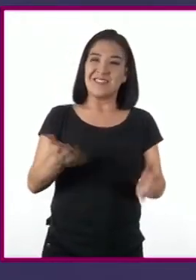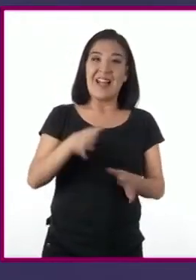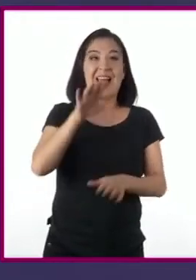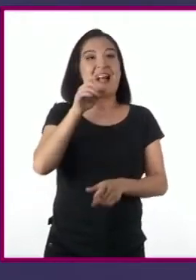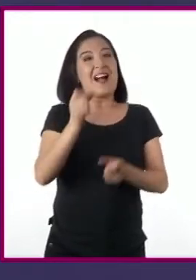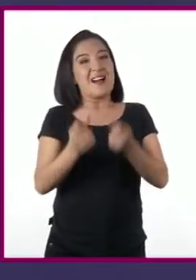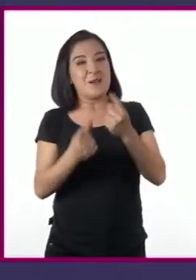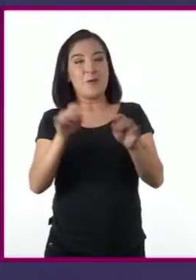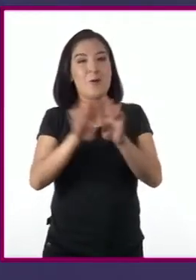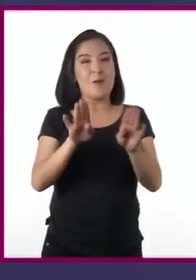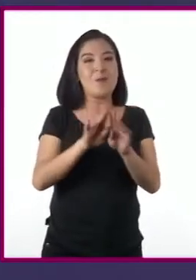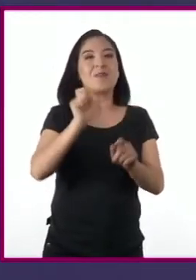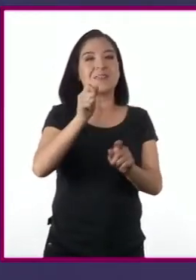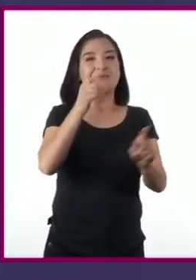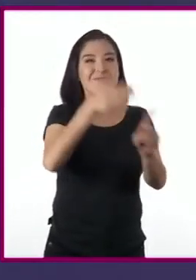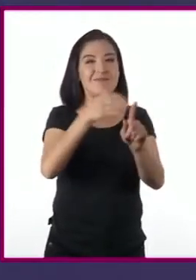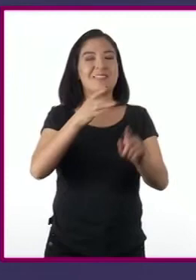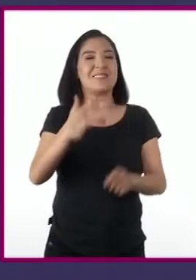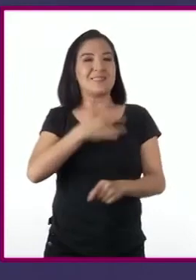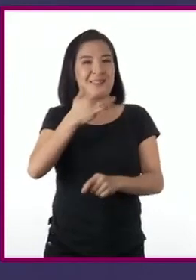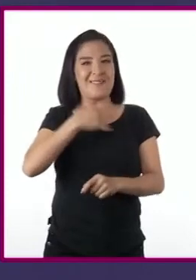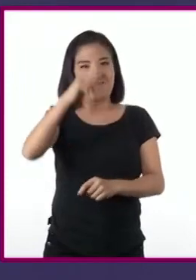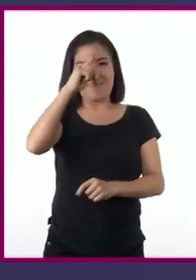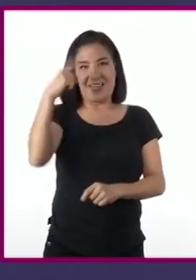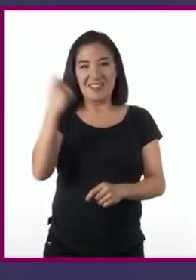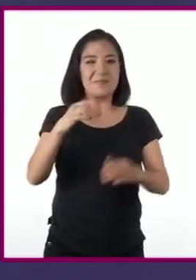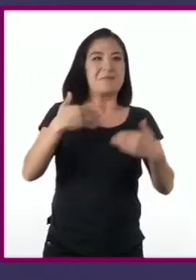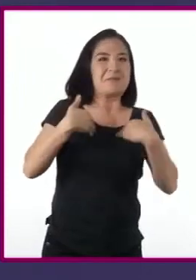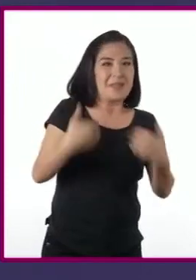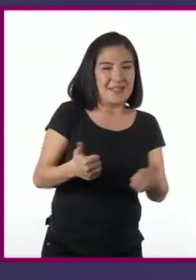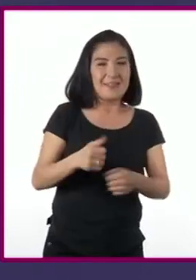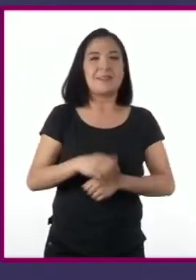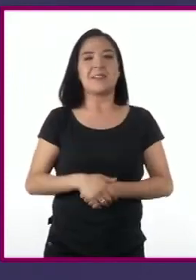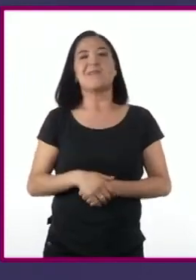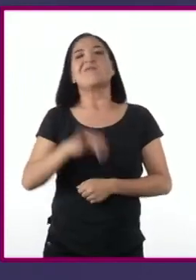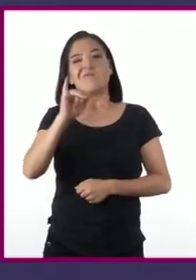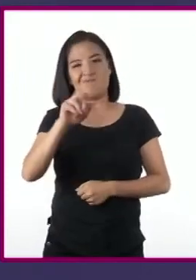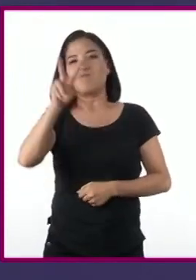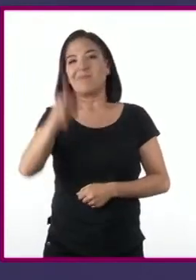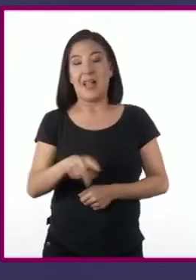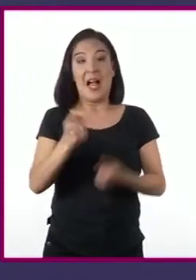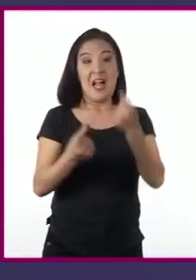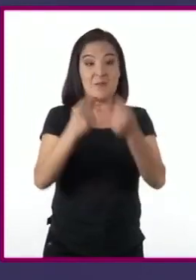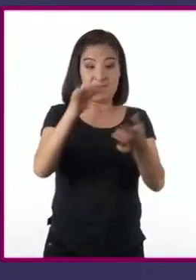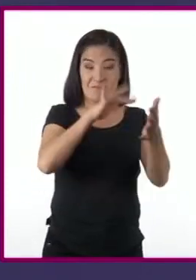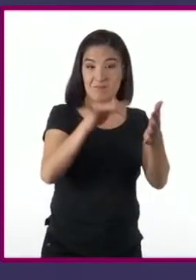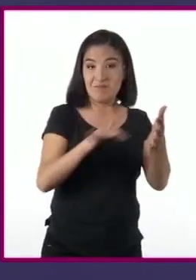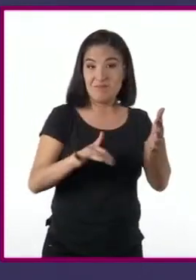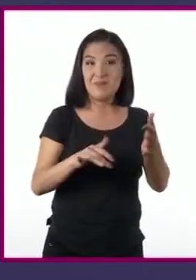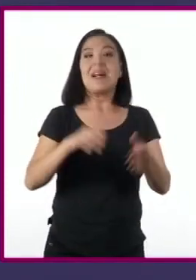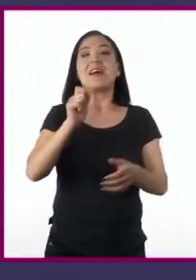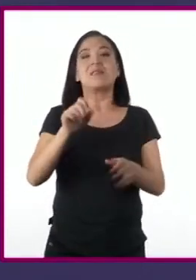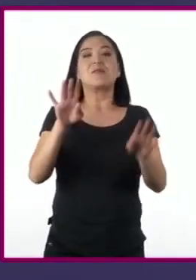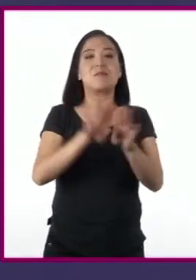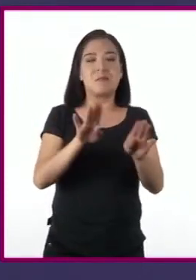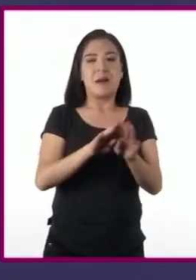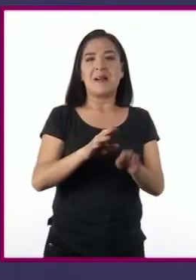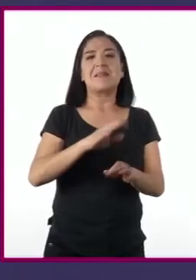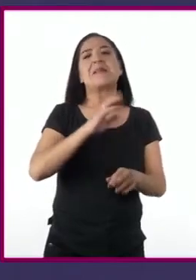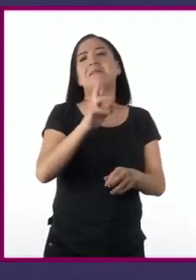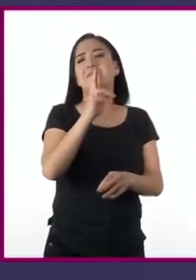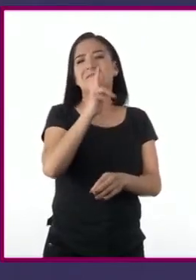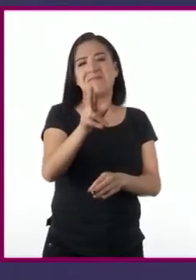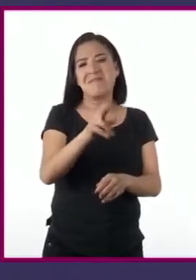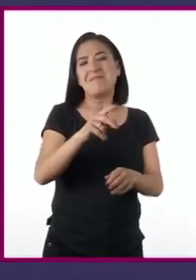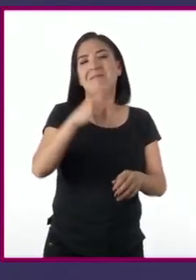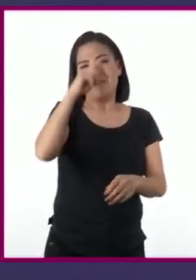los aspectos fueron fáciles de localizar o entender. En efecto, en algunos textos podemos encontrar todas las respuestas